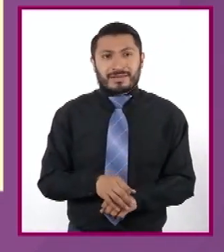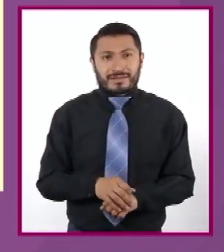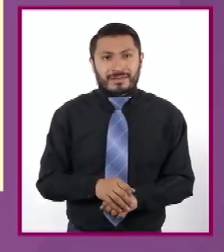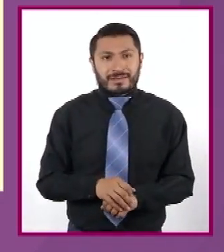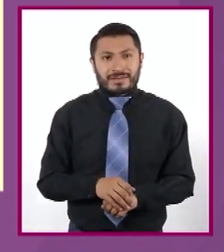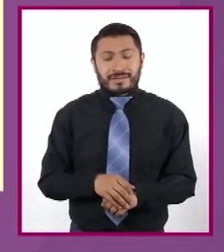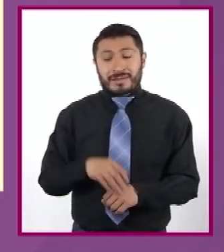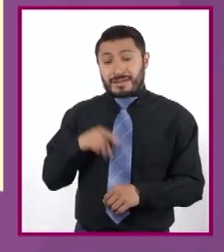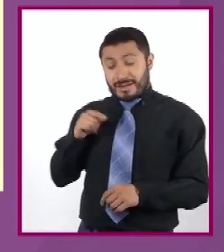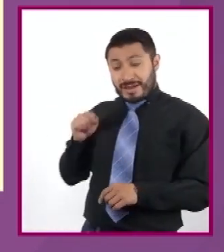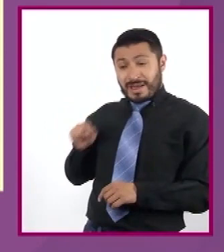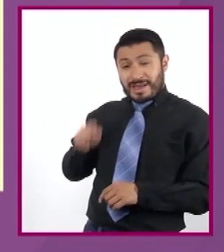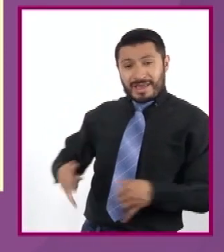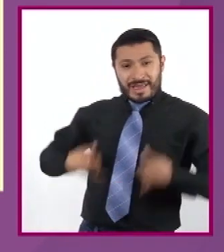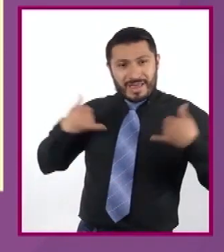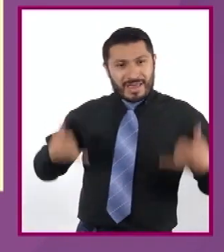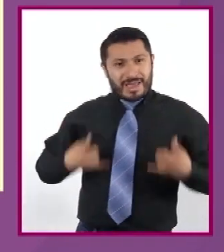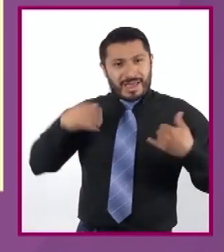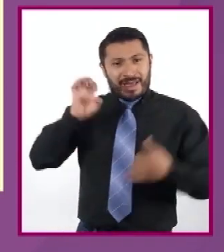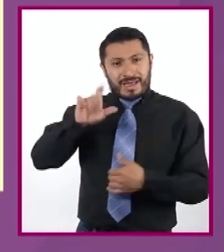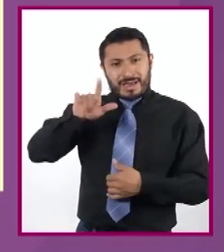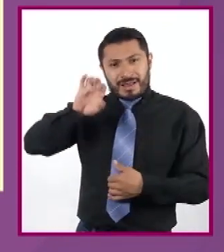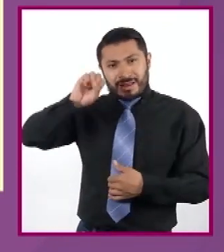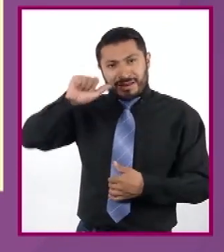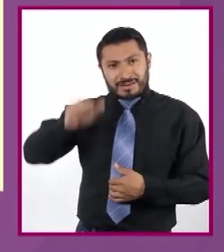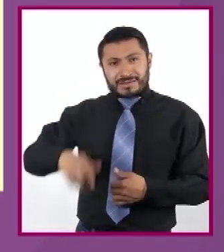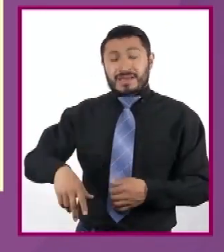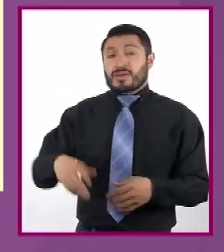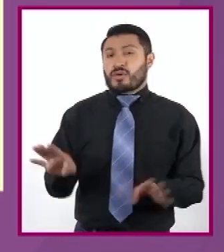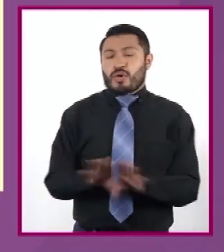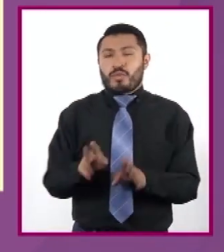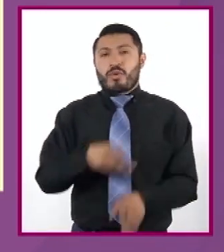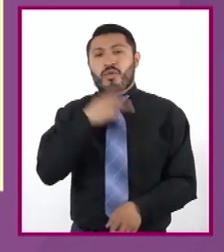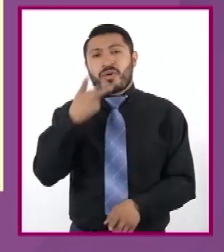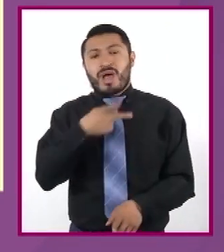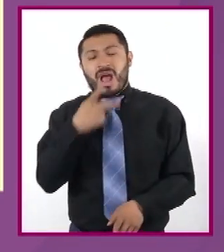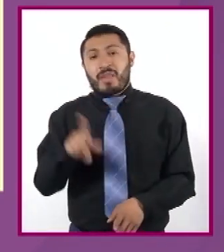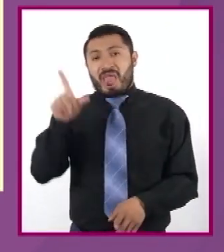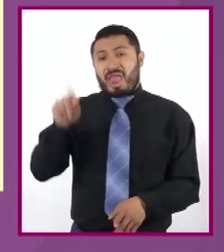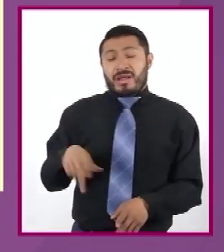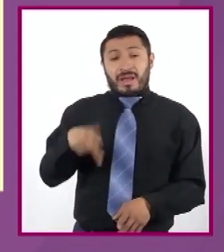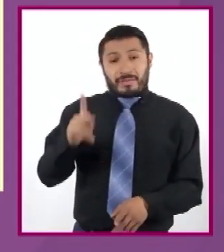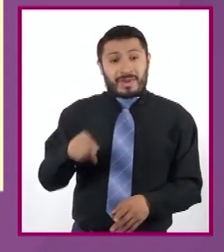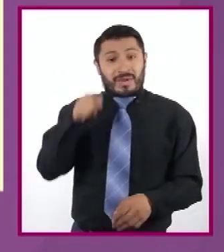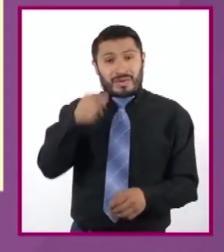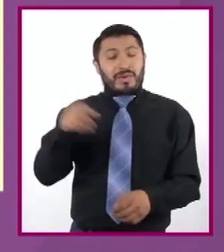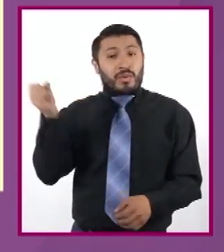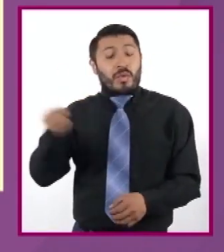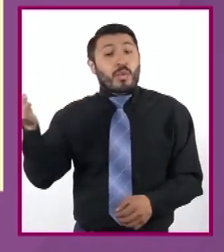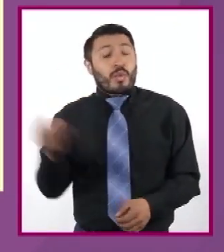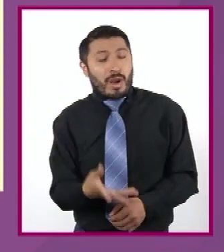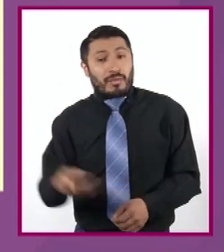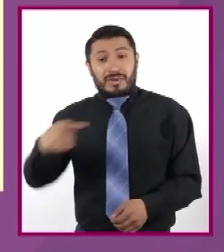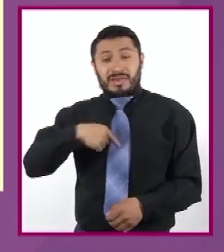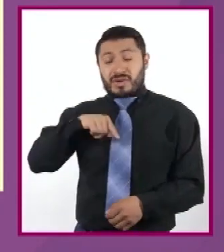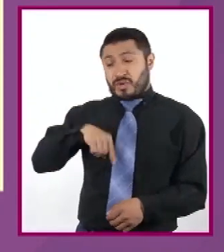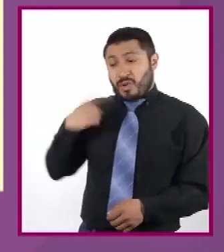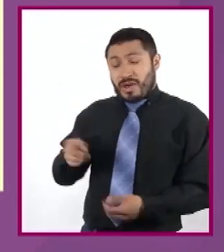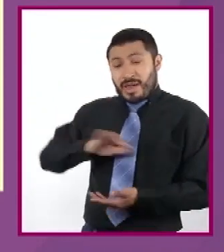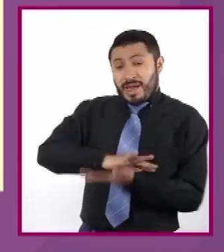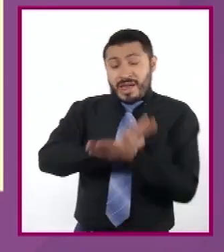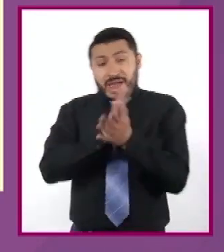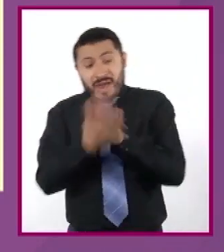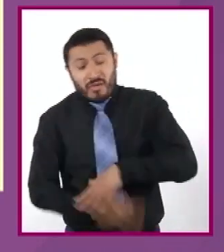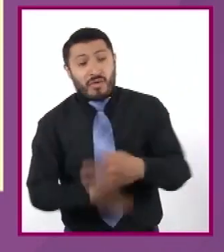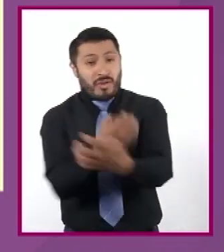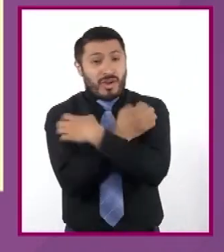vulgar hablar de Eliza, podría convertirla en una dama en el término de 6 meses. Eliza comienza a tomar